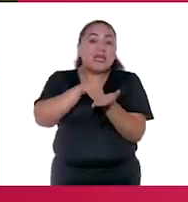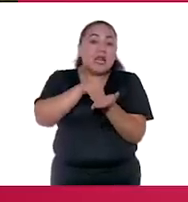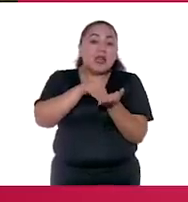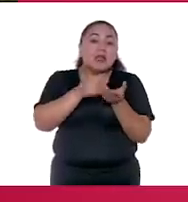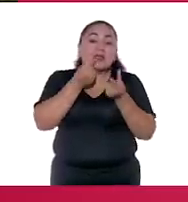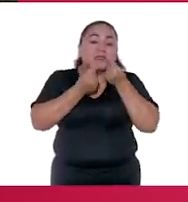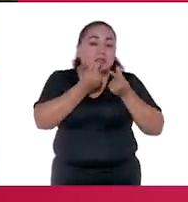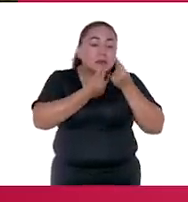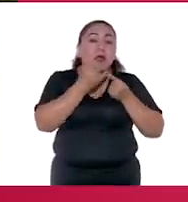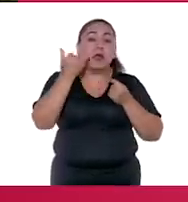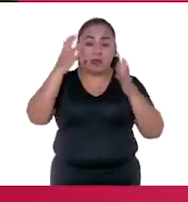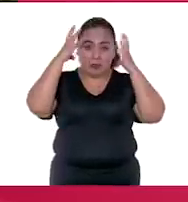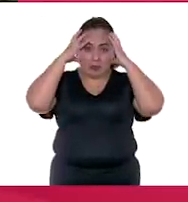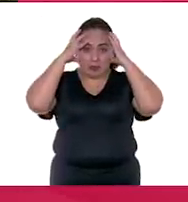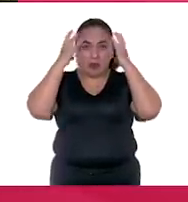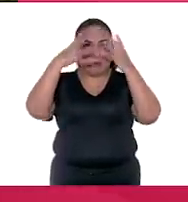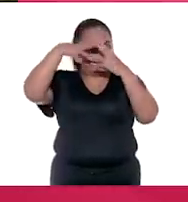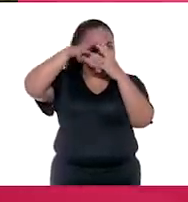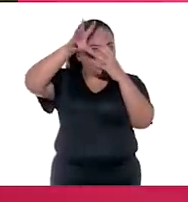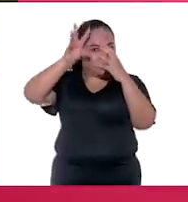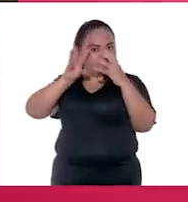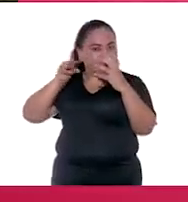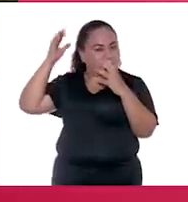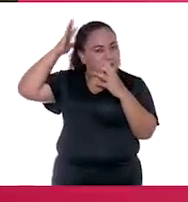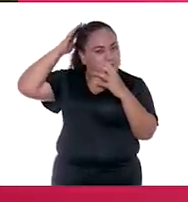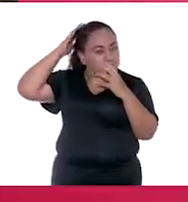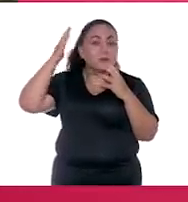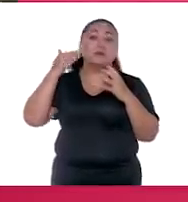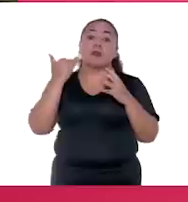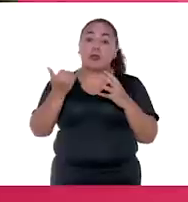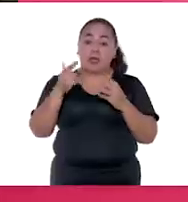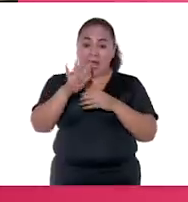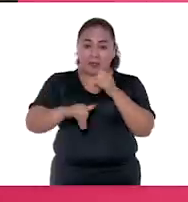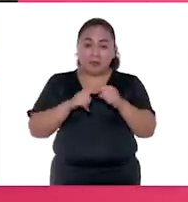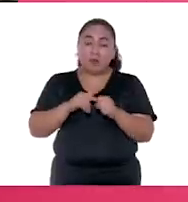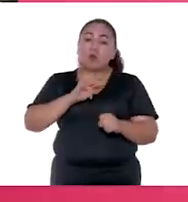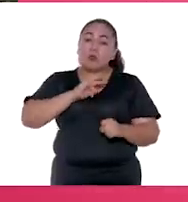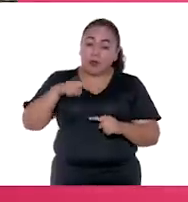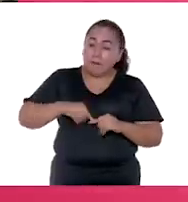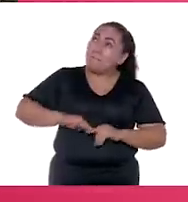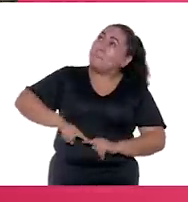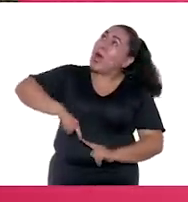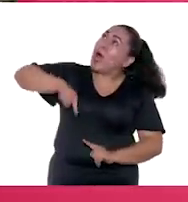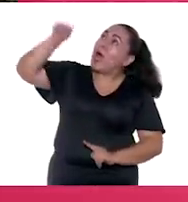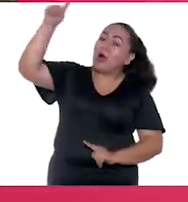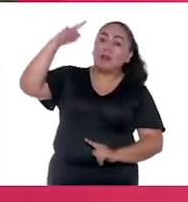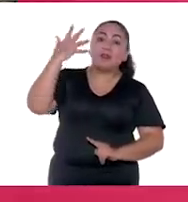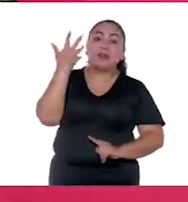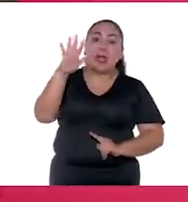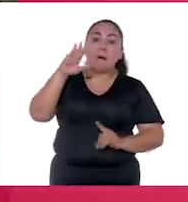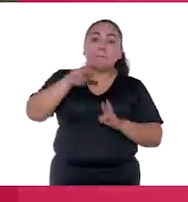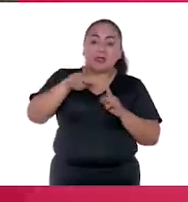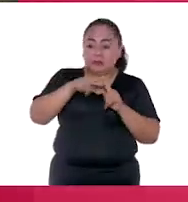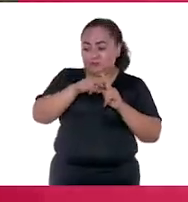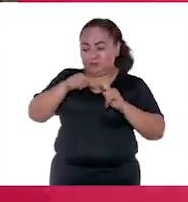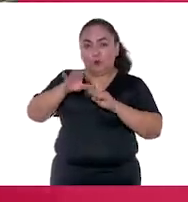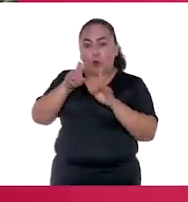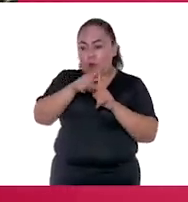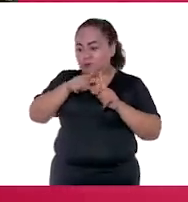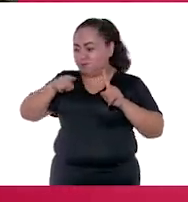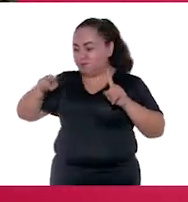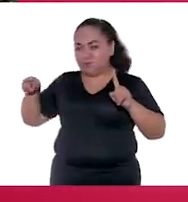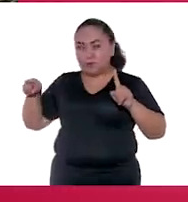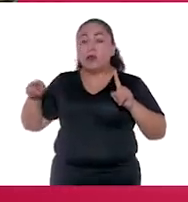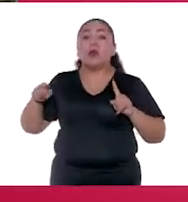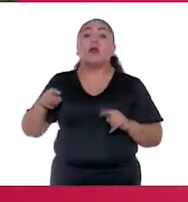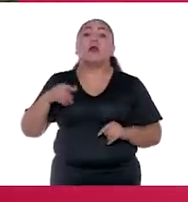cabeza distintas prolongaciones. Estos animalitos alcanzaban hasta 10 metros de longitud. Hace muy poco se encontró en